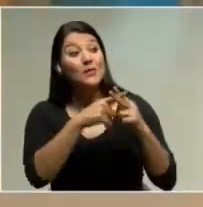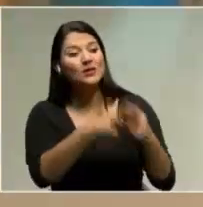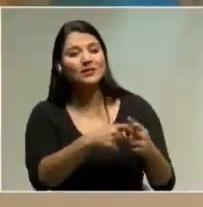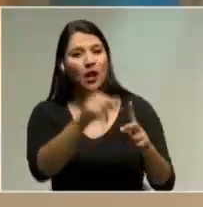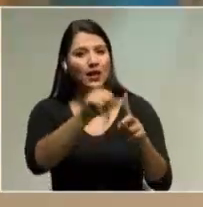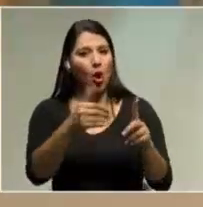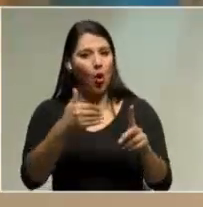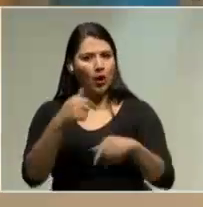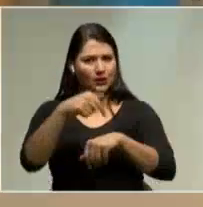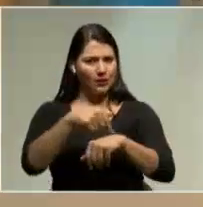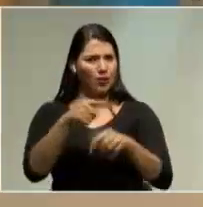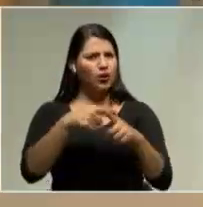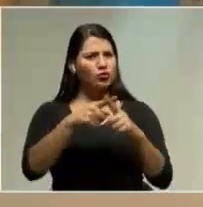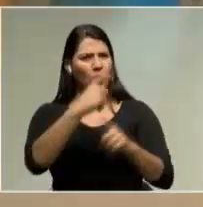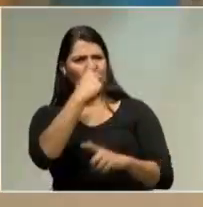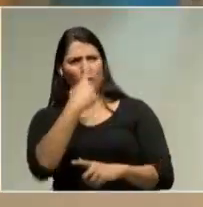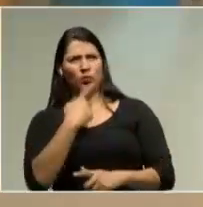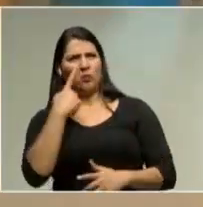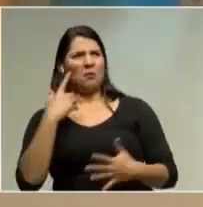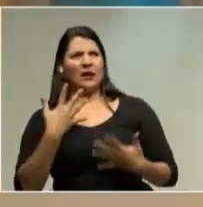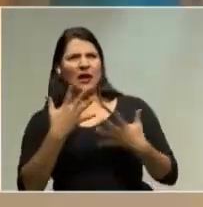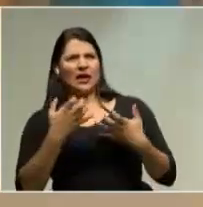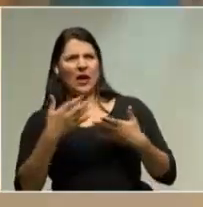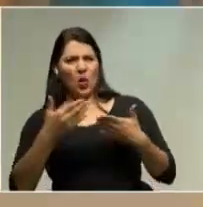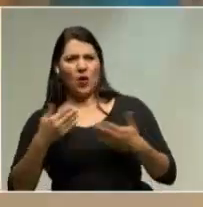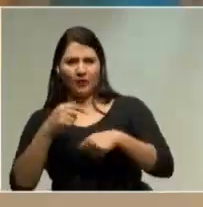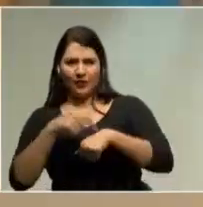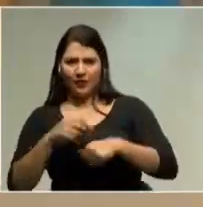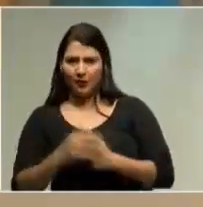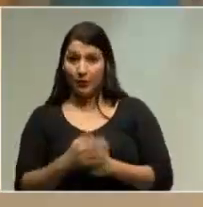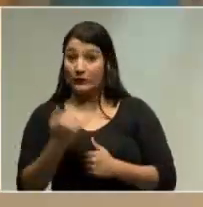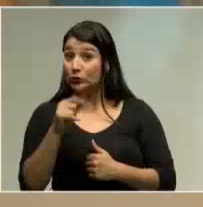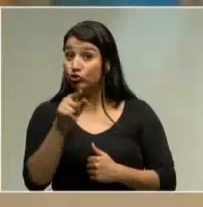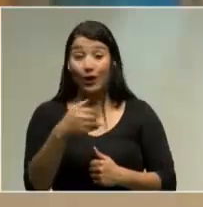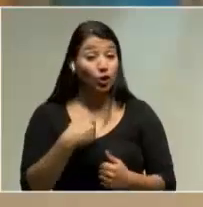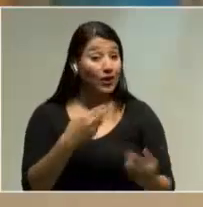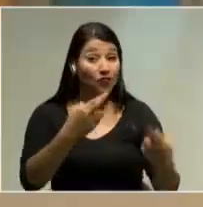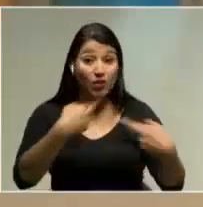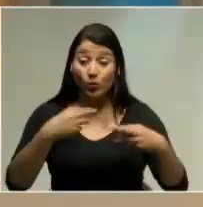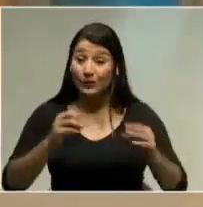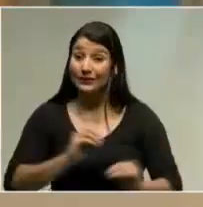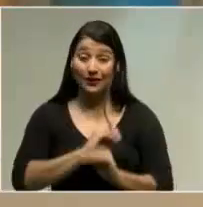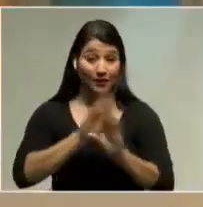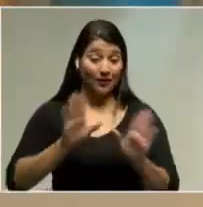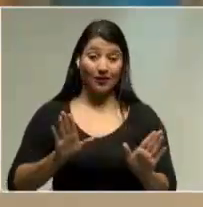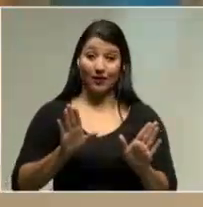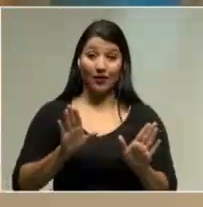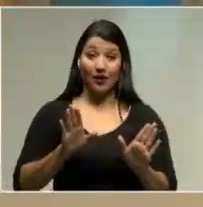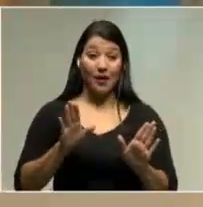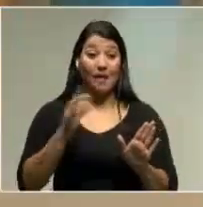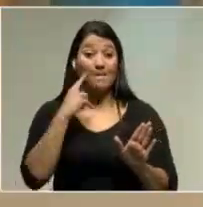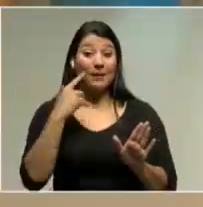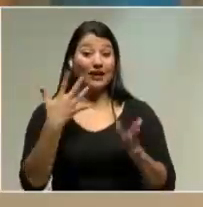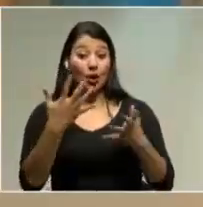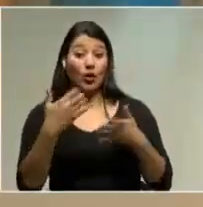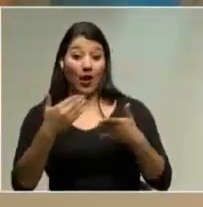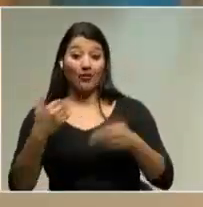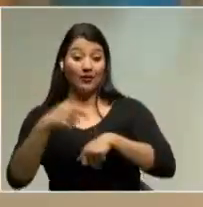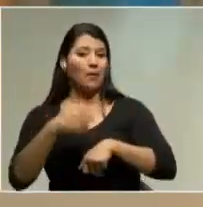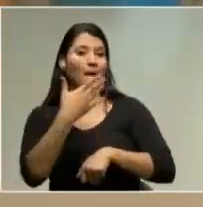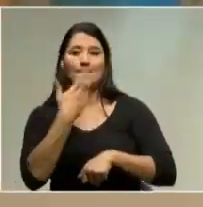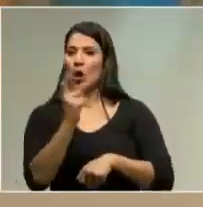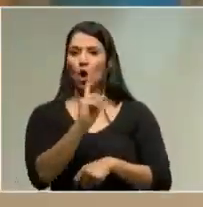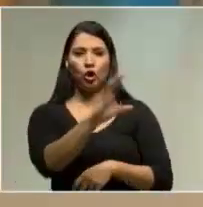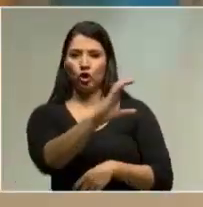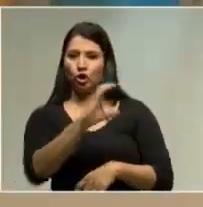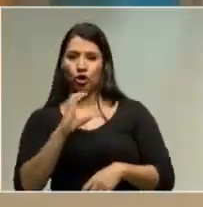qué lo utilizaría? Si uno no tiene una respuesta clara de para qué lo utilizaría, mejor no lo tome.